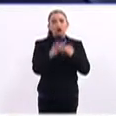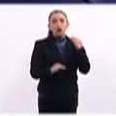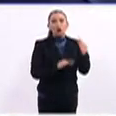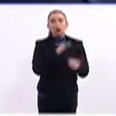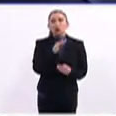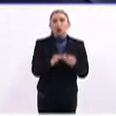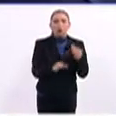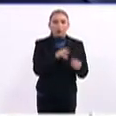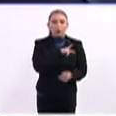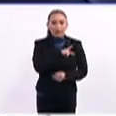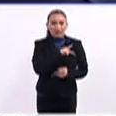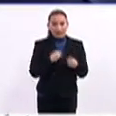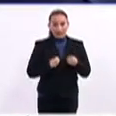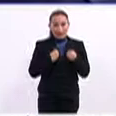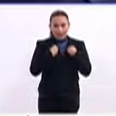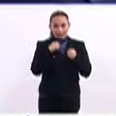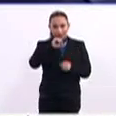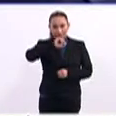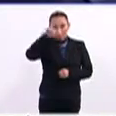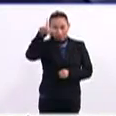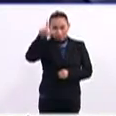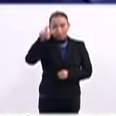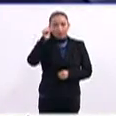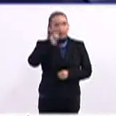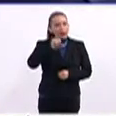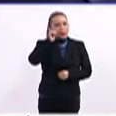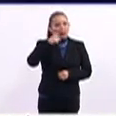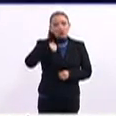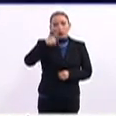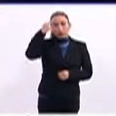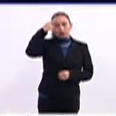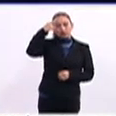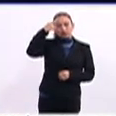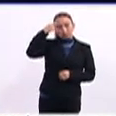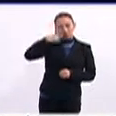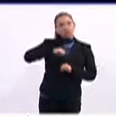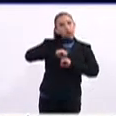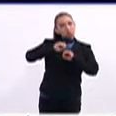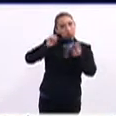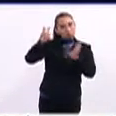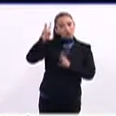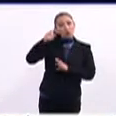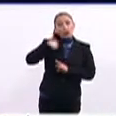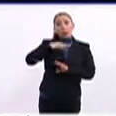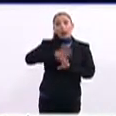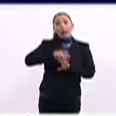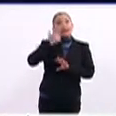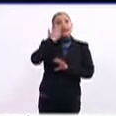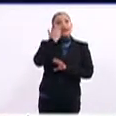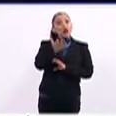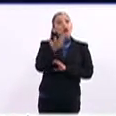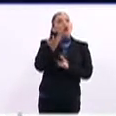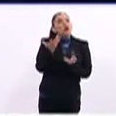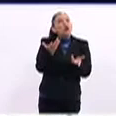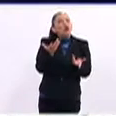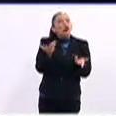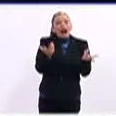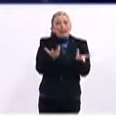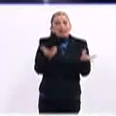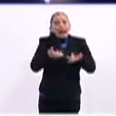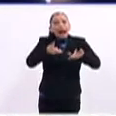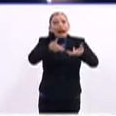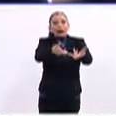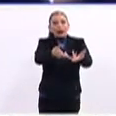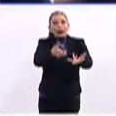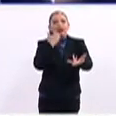Toda mi vida profesional siempre tuve muy claro que uno de mis mayores deseos era hacer cosas en la